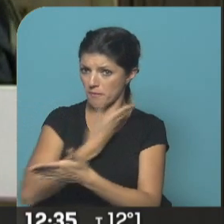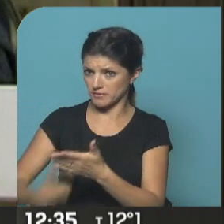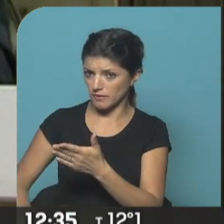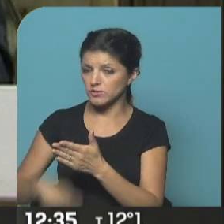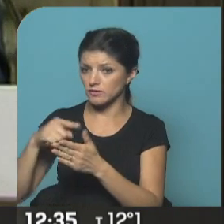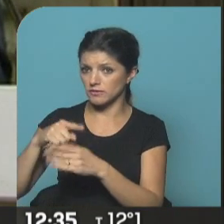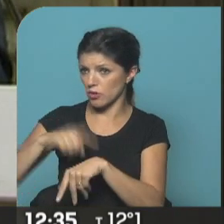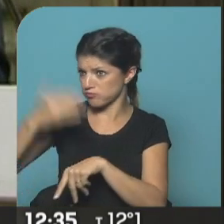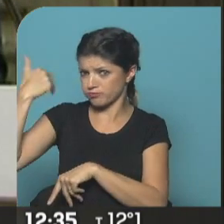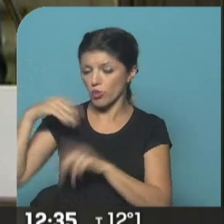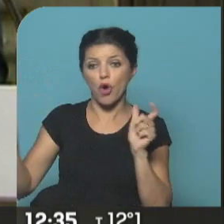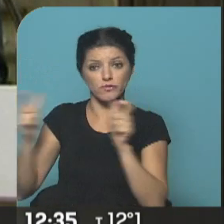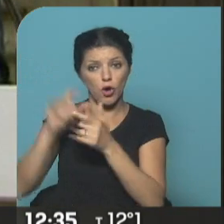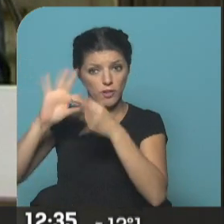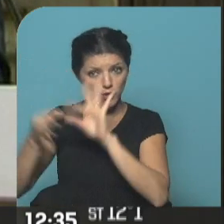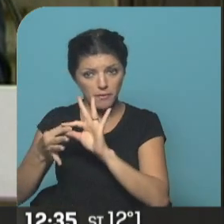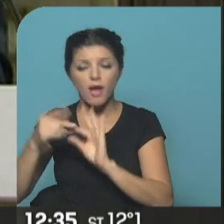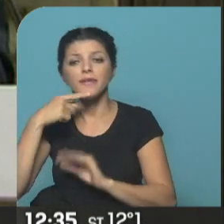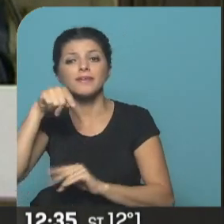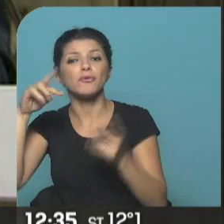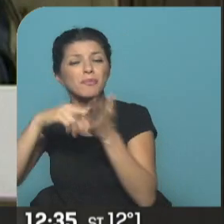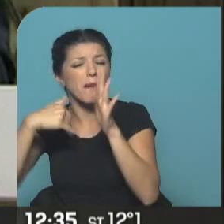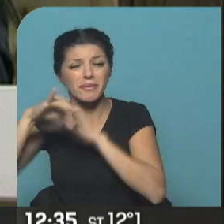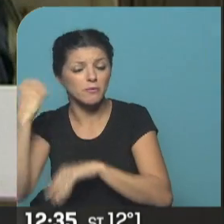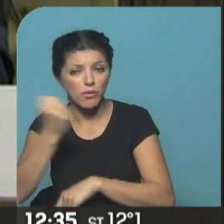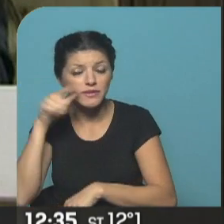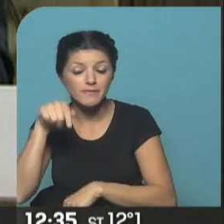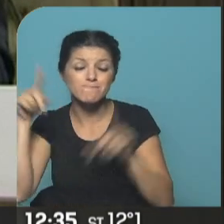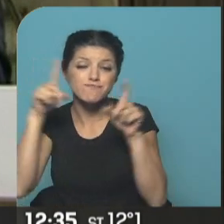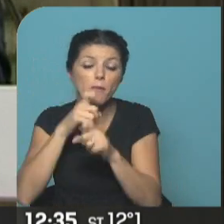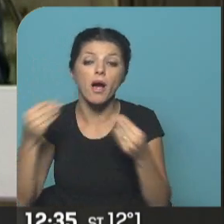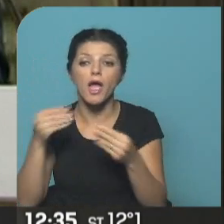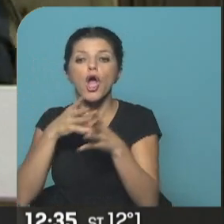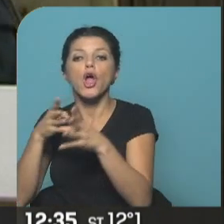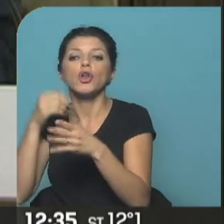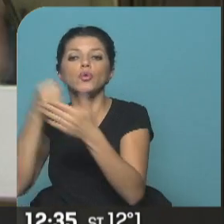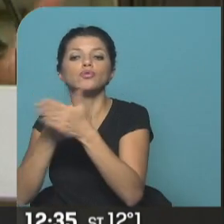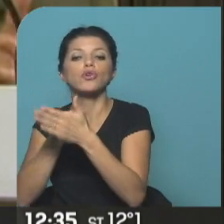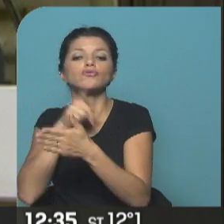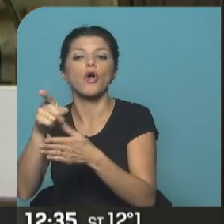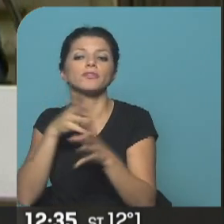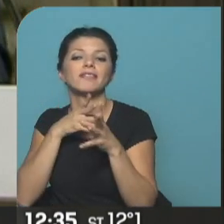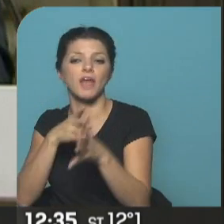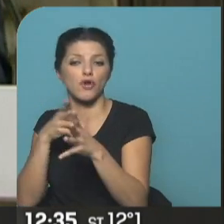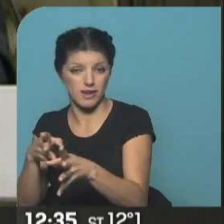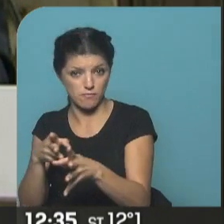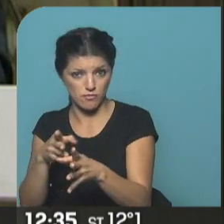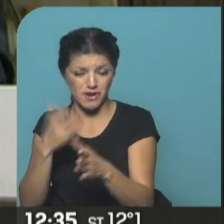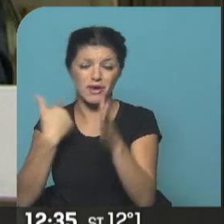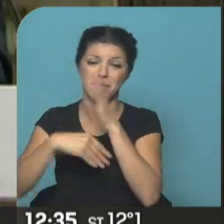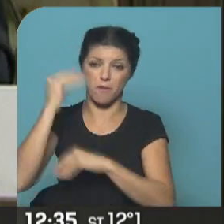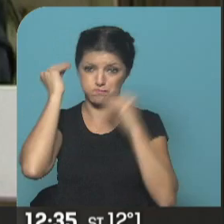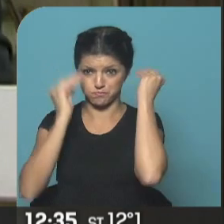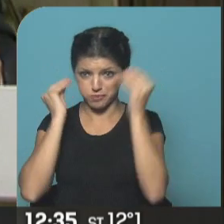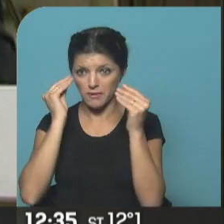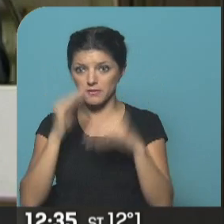uno de los últimos consejos europeos, era la lucha contra el terrorismo. Es lo que más preocupa hoy en Europa, lo cual está muy